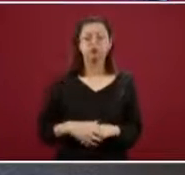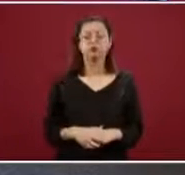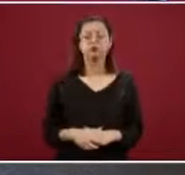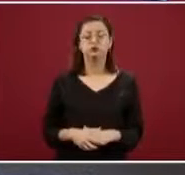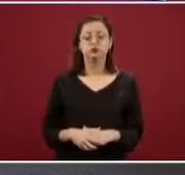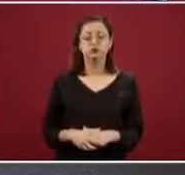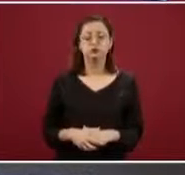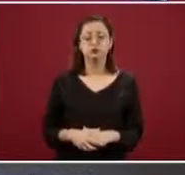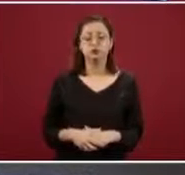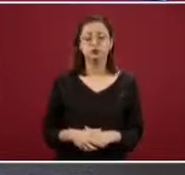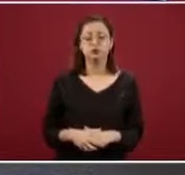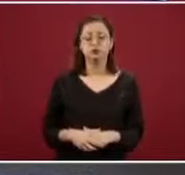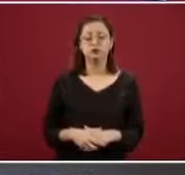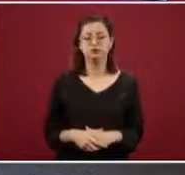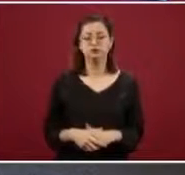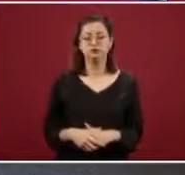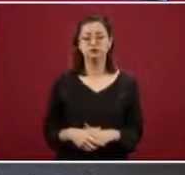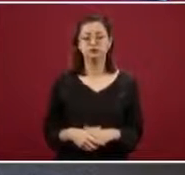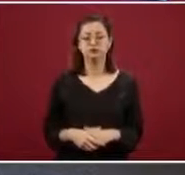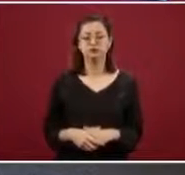Esta carretera